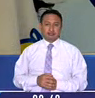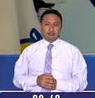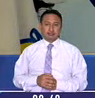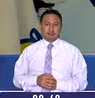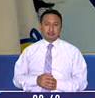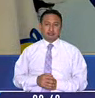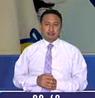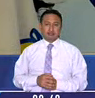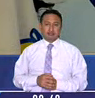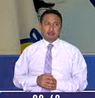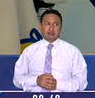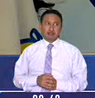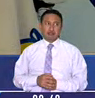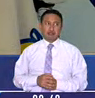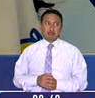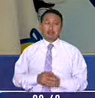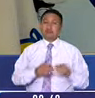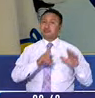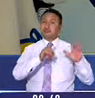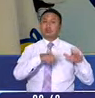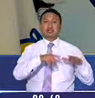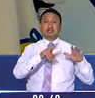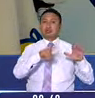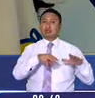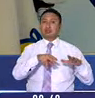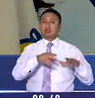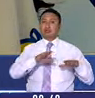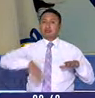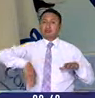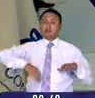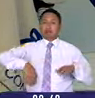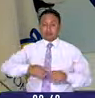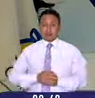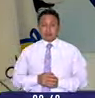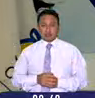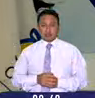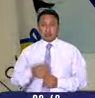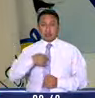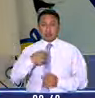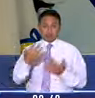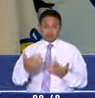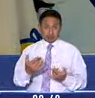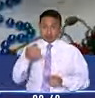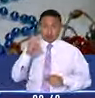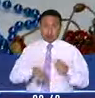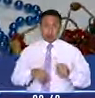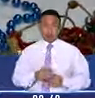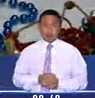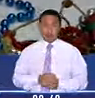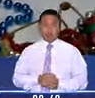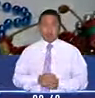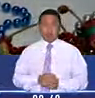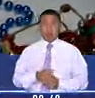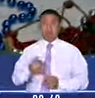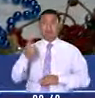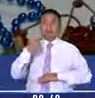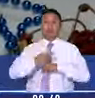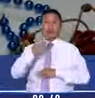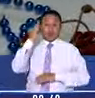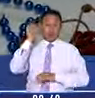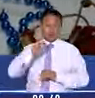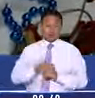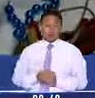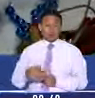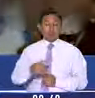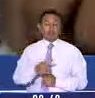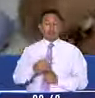Hagamos cuenta que unos 6, 7 meses. Entonces yo no podía esperar. Por lo que en el Día de la Mujer quieren